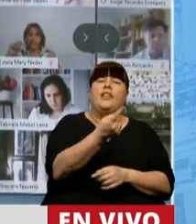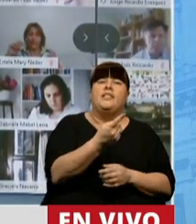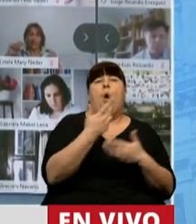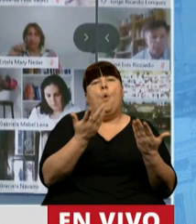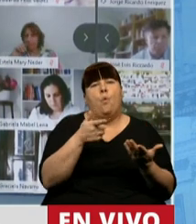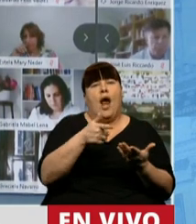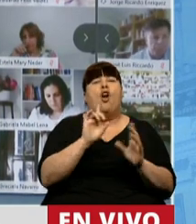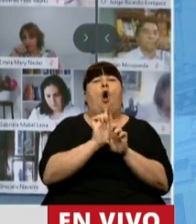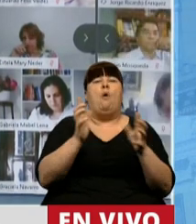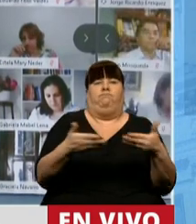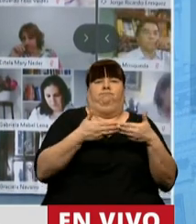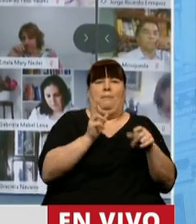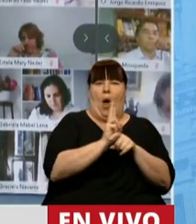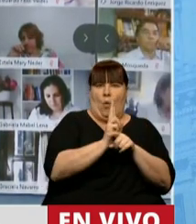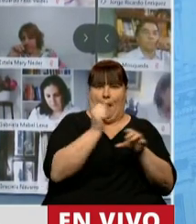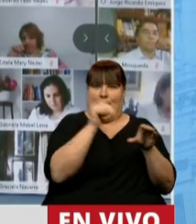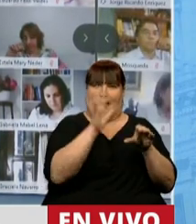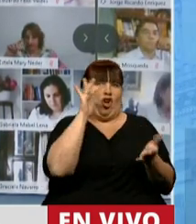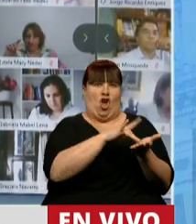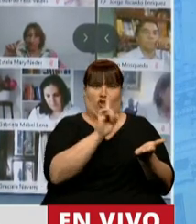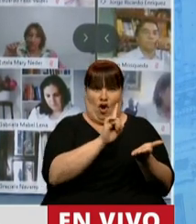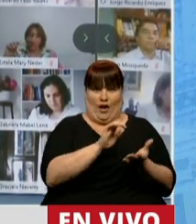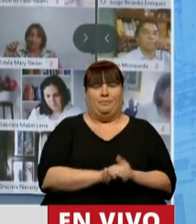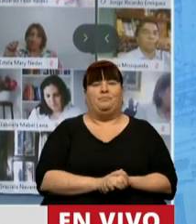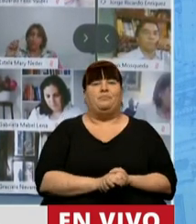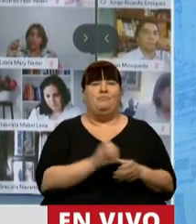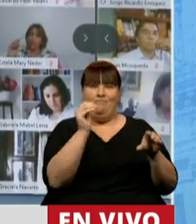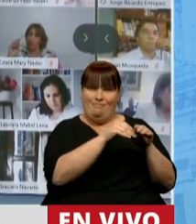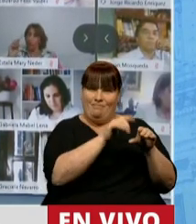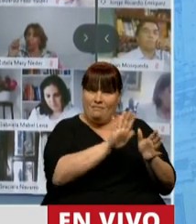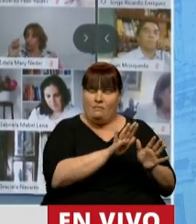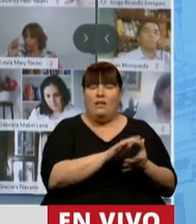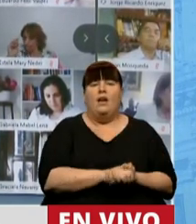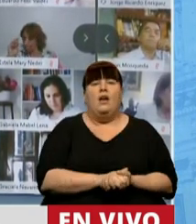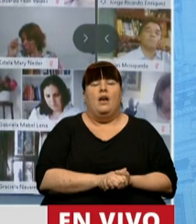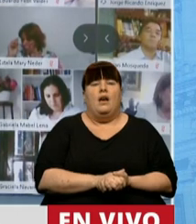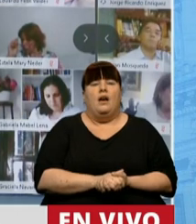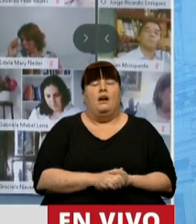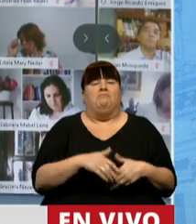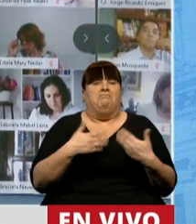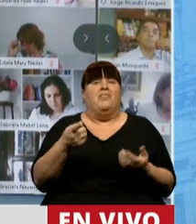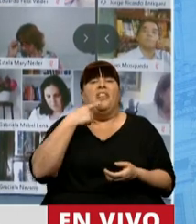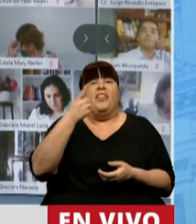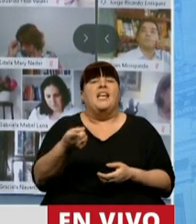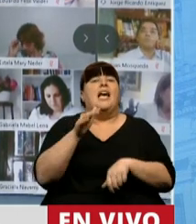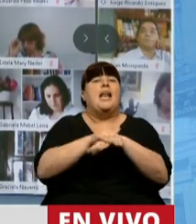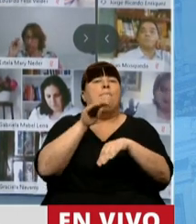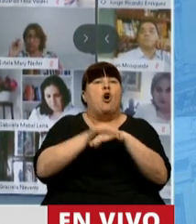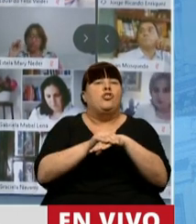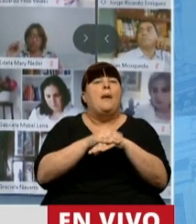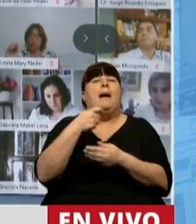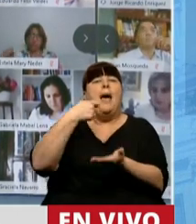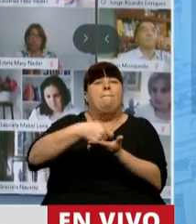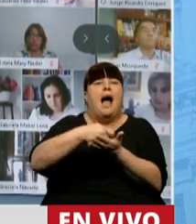bueno Esto es un blindaje a los fondos de al fondo garantía sustentabilidad eh Y entonces dice que la responsabilidad